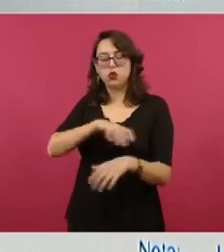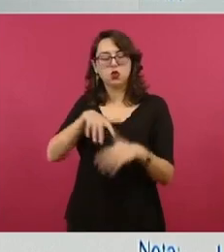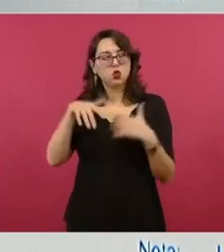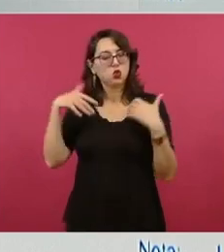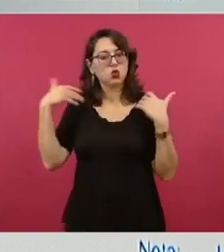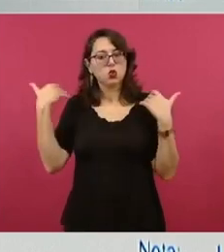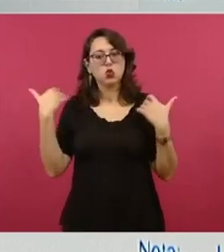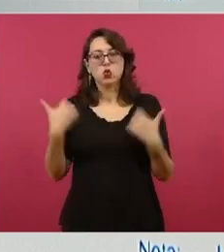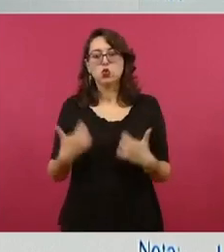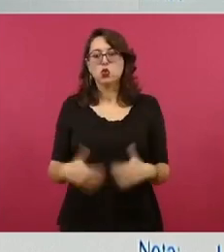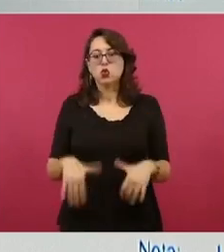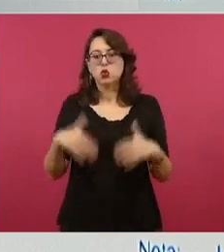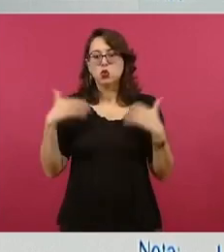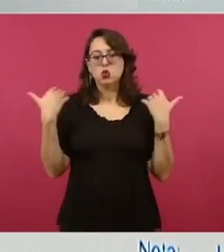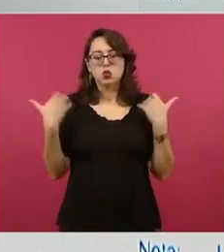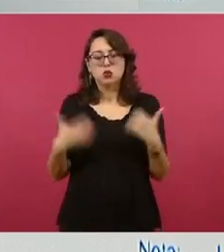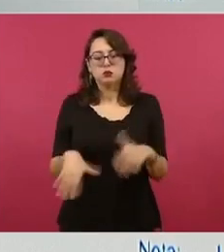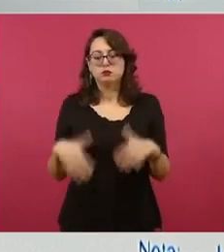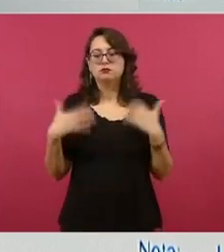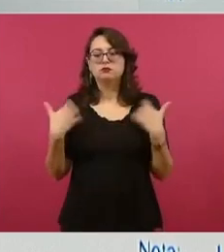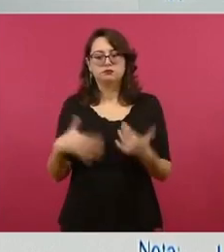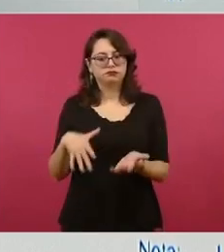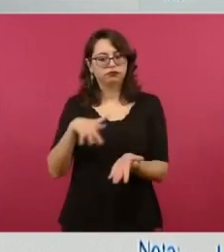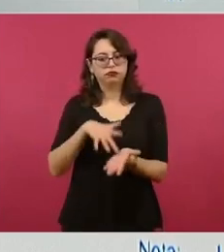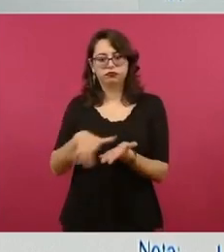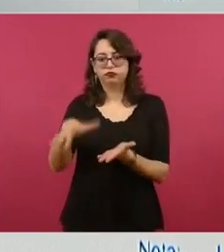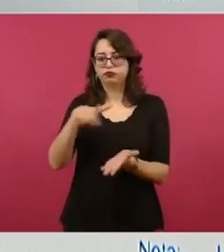enviaron en los momentos más difíciles